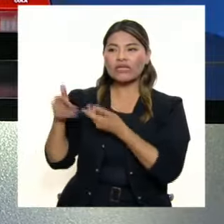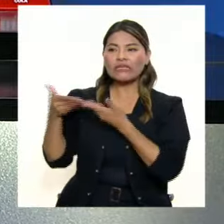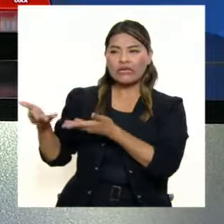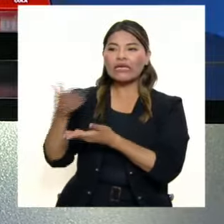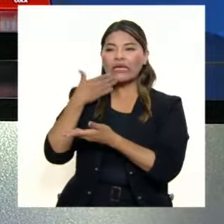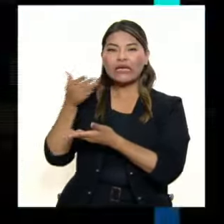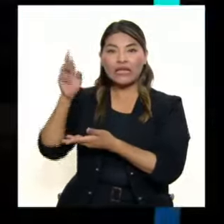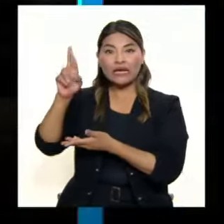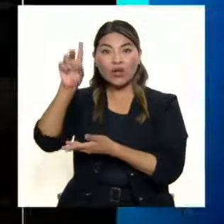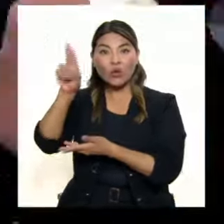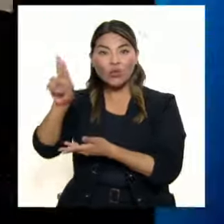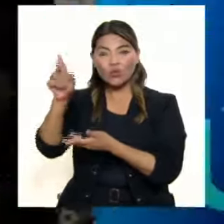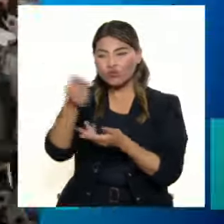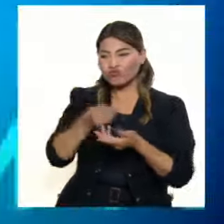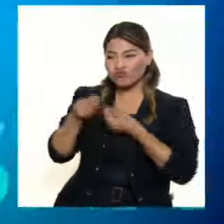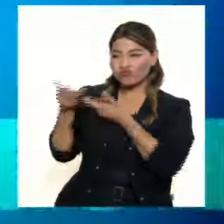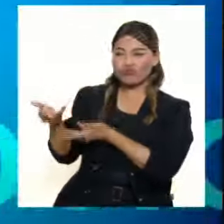Unido.